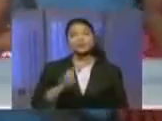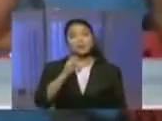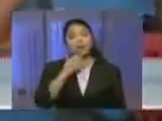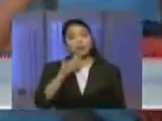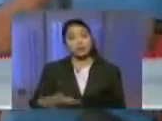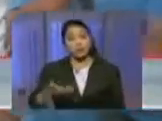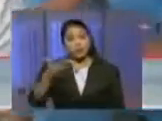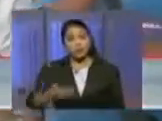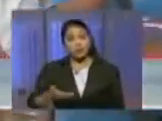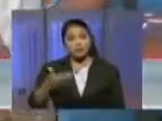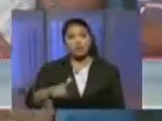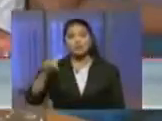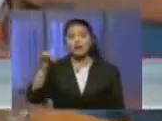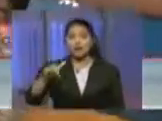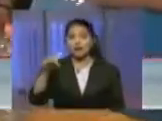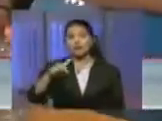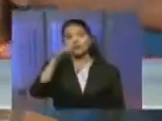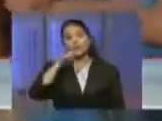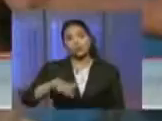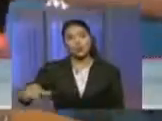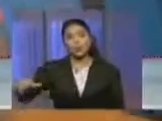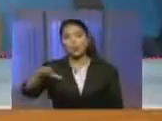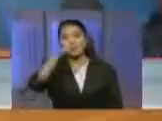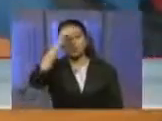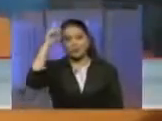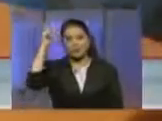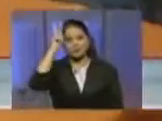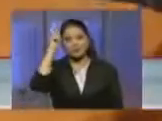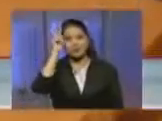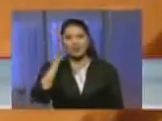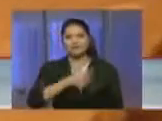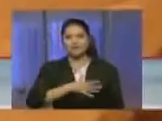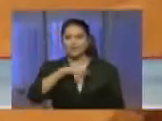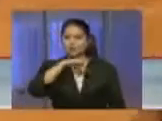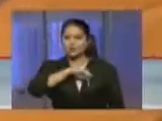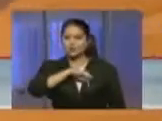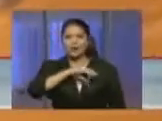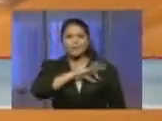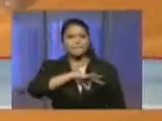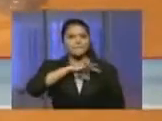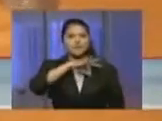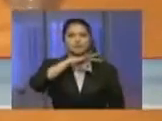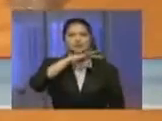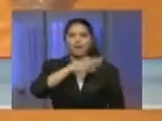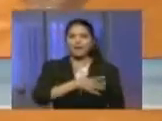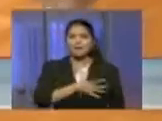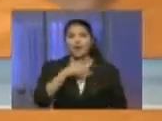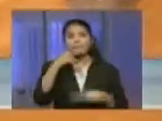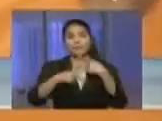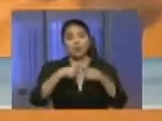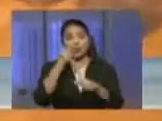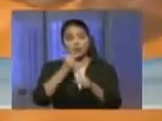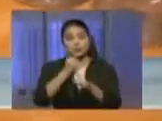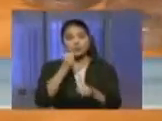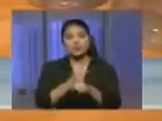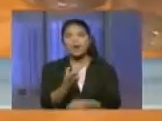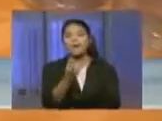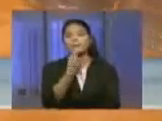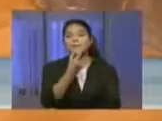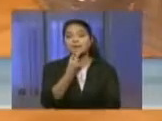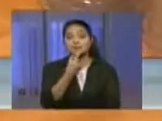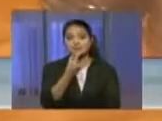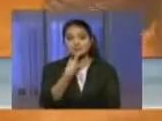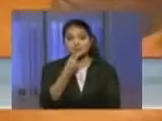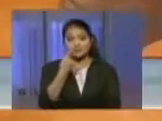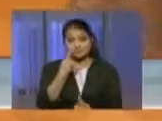comandante indígena la parte espiritual la parte productiva de nuestras medicinas ancestrales